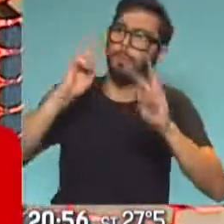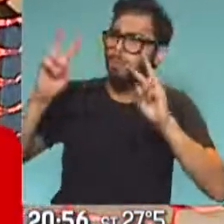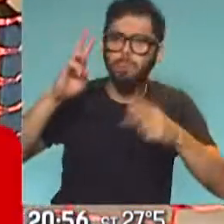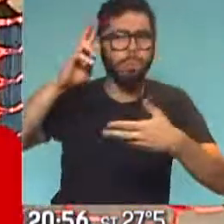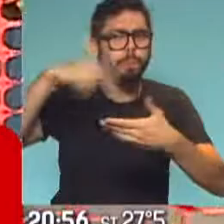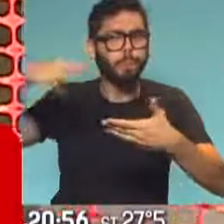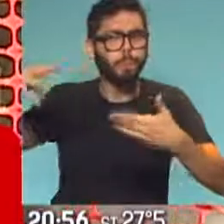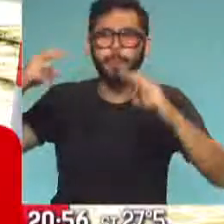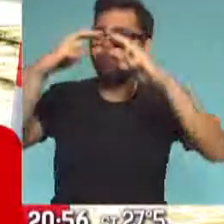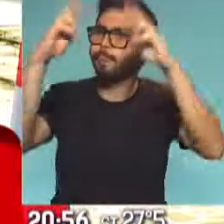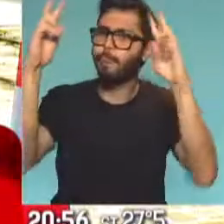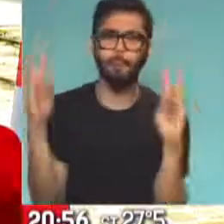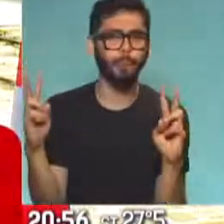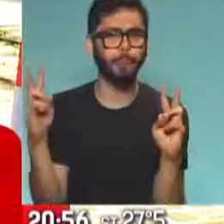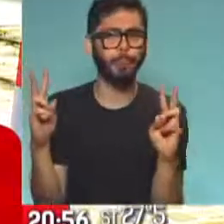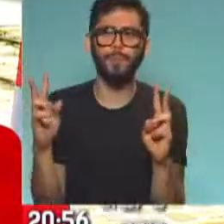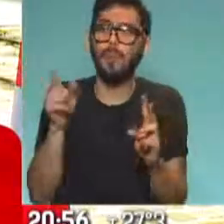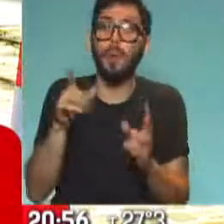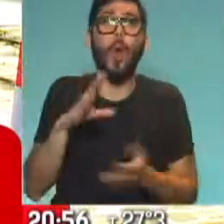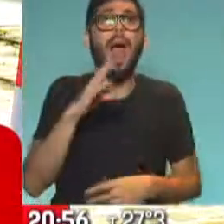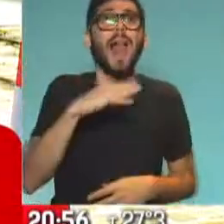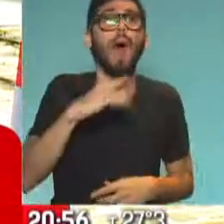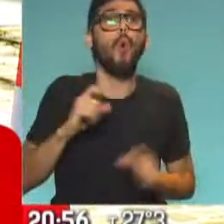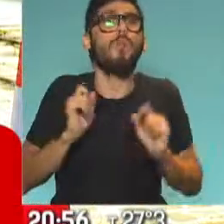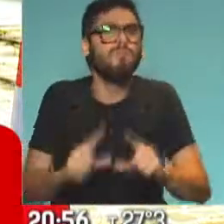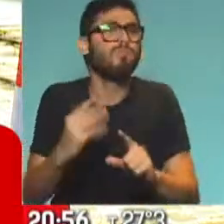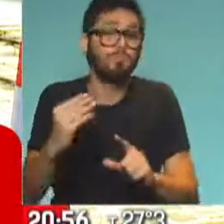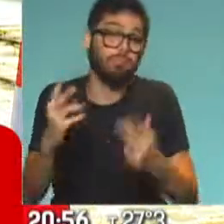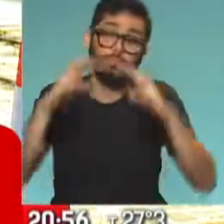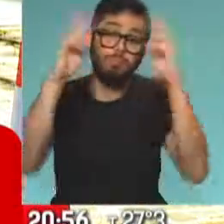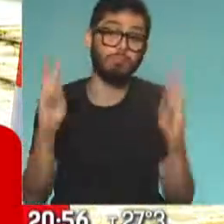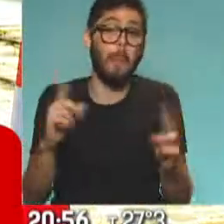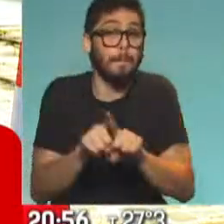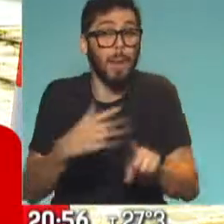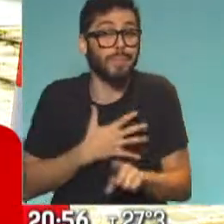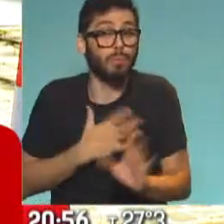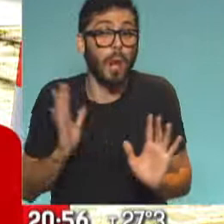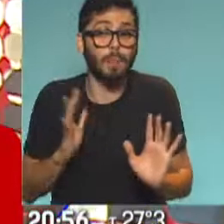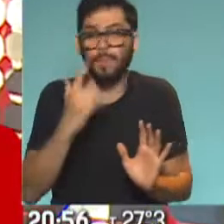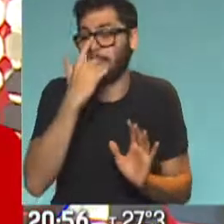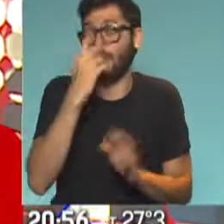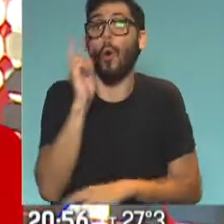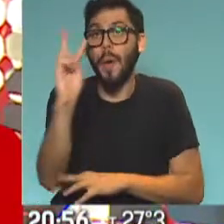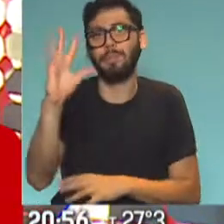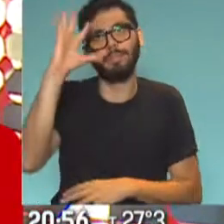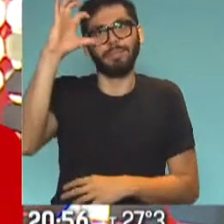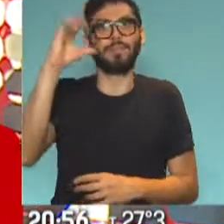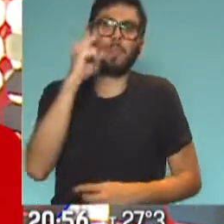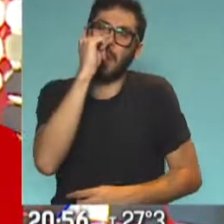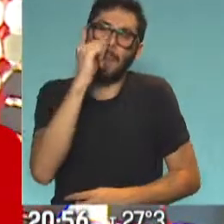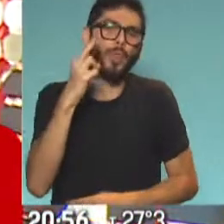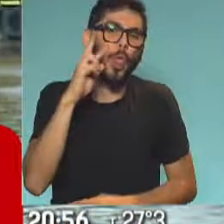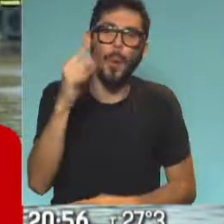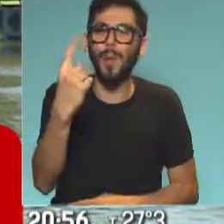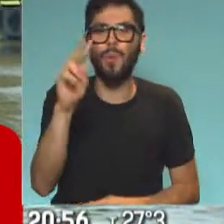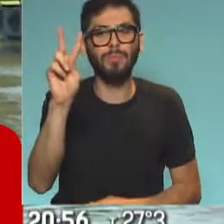para él era La Boca, para mí también es La Boca. Y de alguna forma me recuerda a mi viejo, que ya no está, que se fue en el